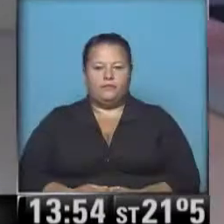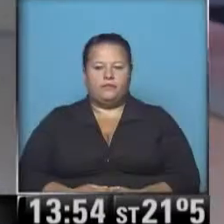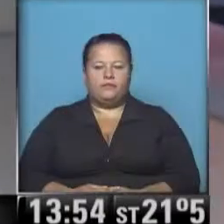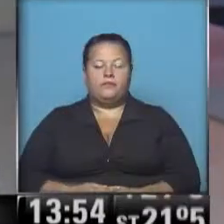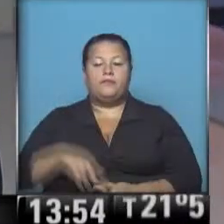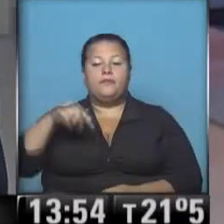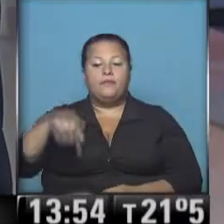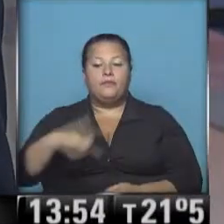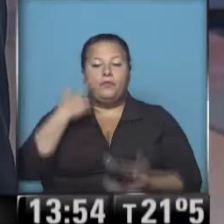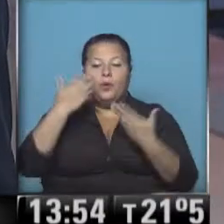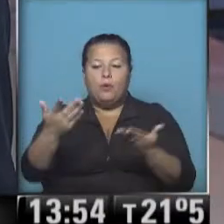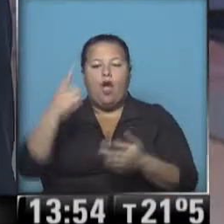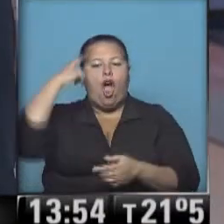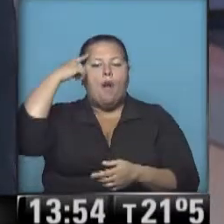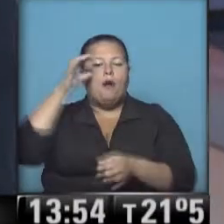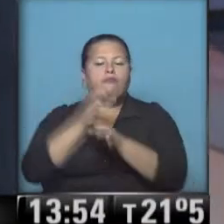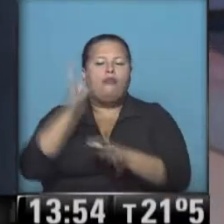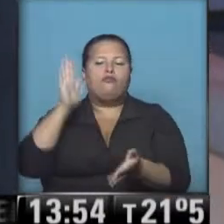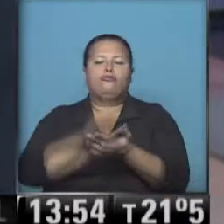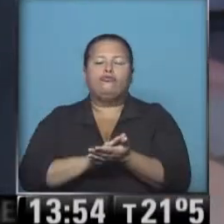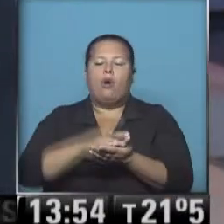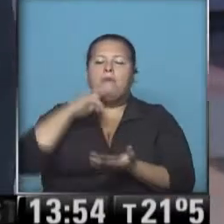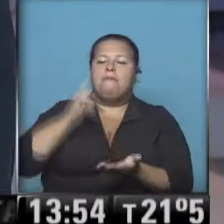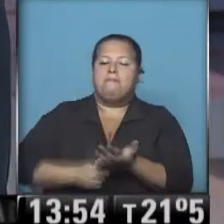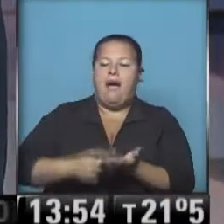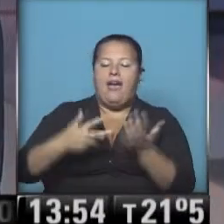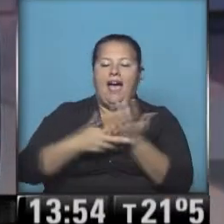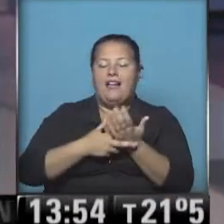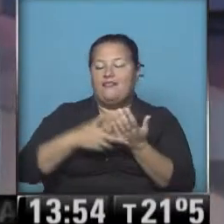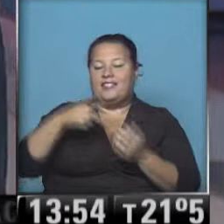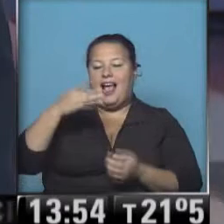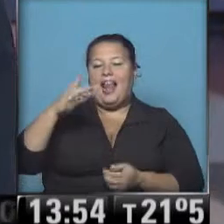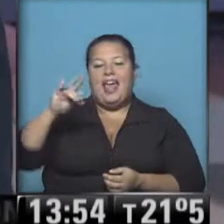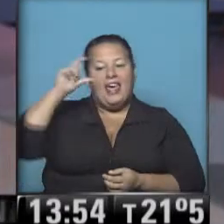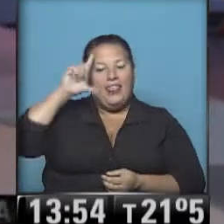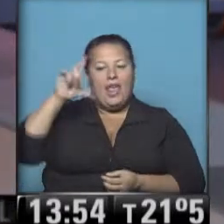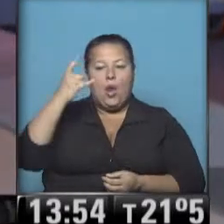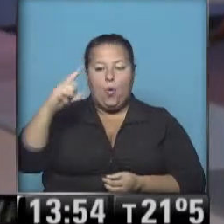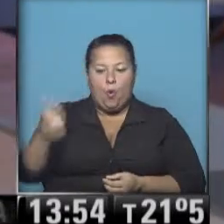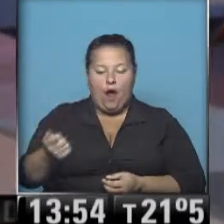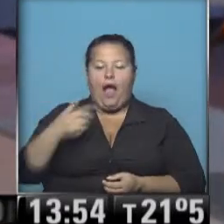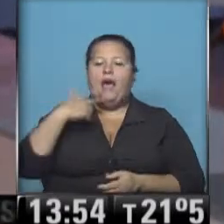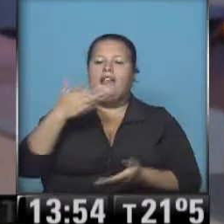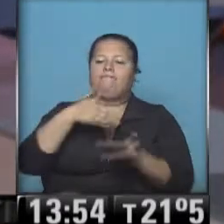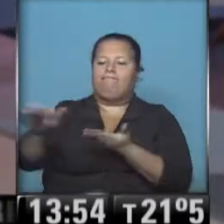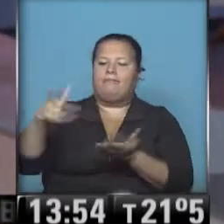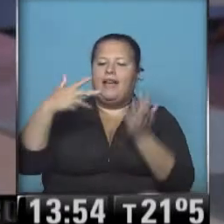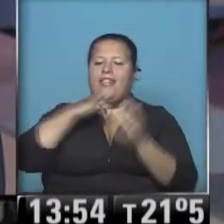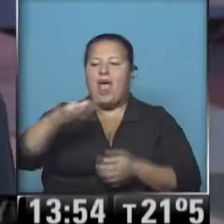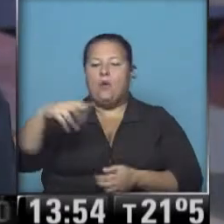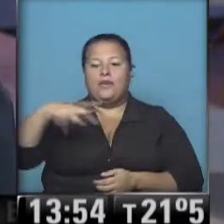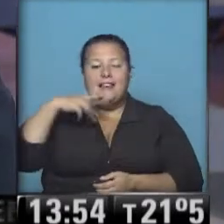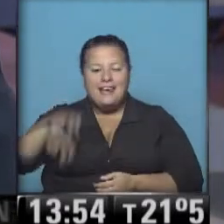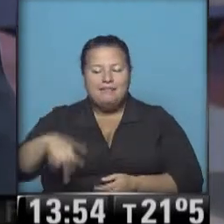vamos a compartir la opinión de un especialista sobre la decisión que tomó el fiscal javier de luca de desestimar la denuncia de alberto nisman y